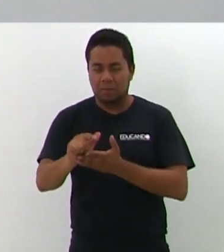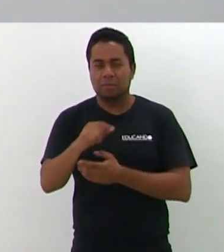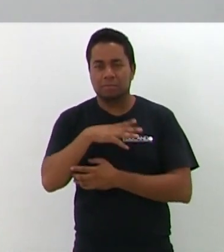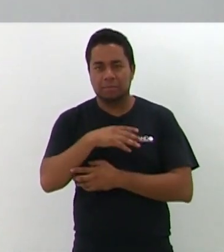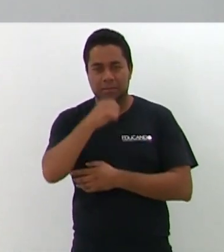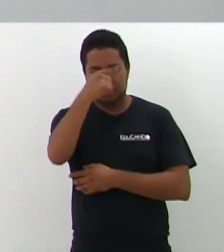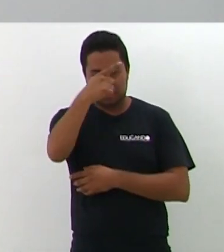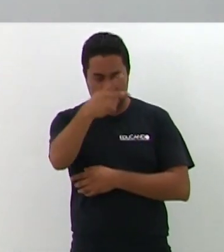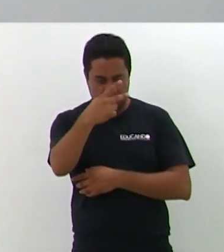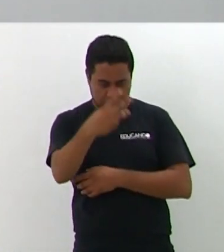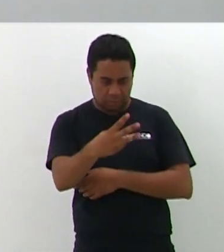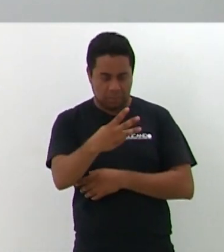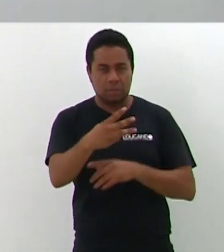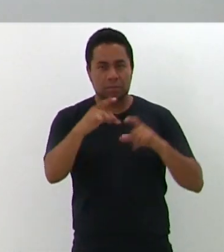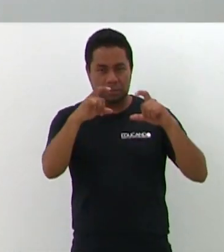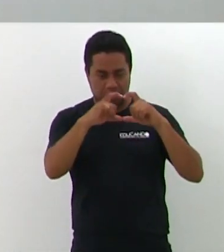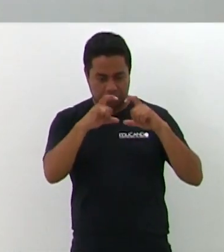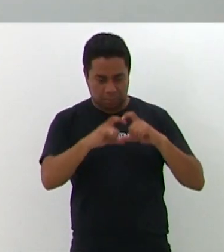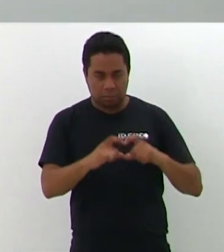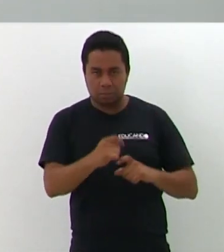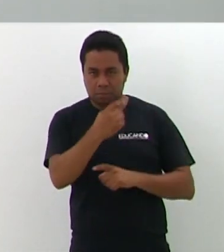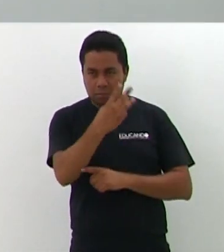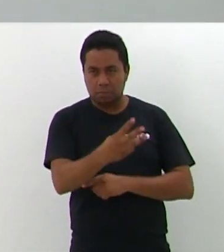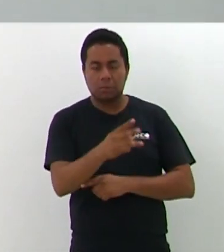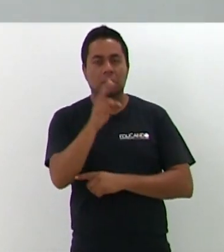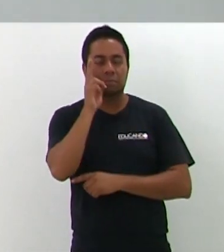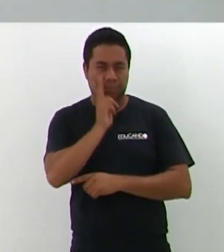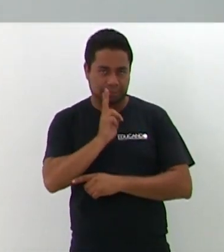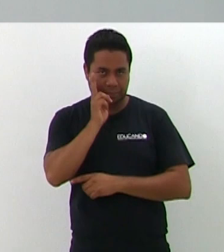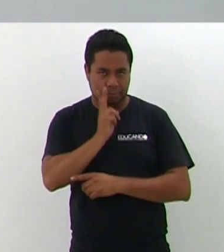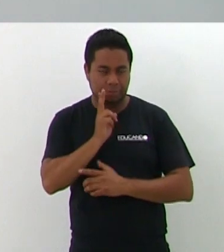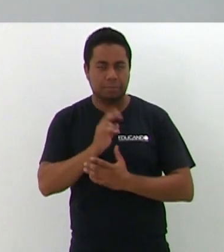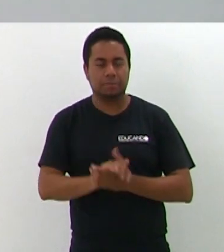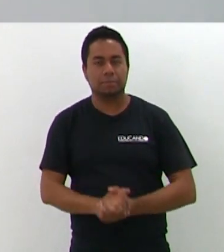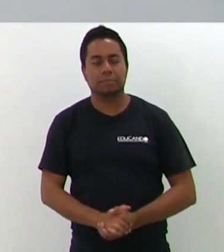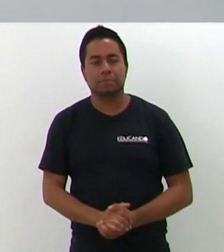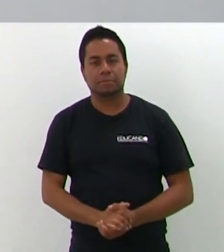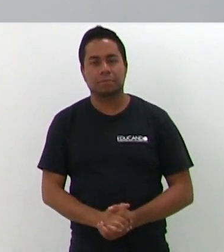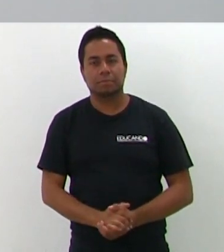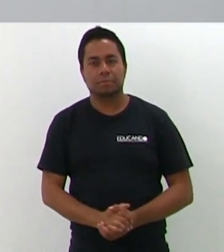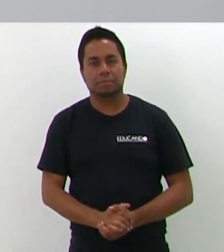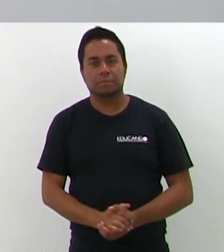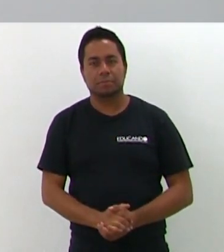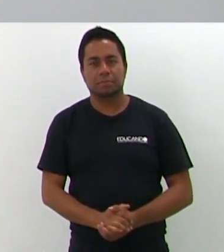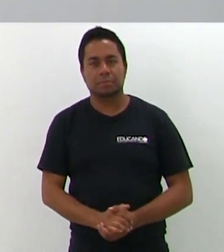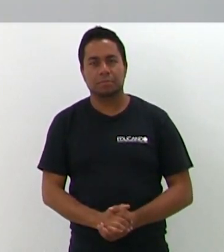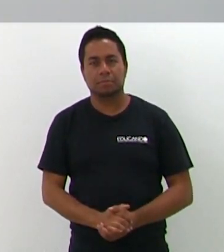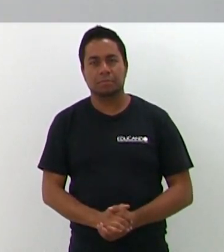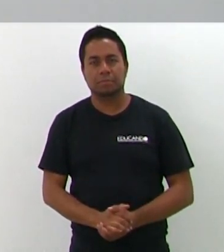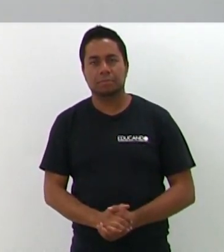Llevamos tres pares de tarjetas. Vamos a ver.